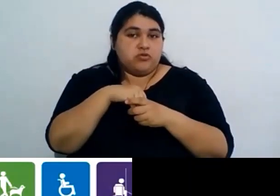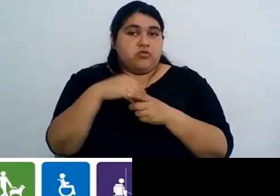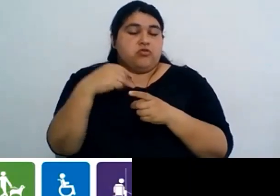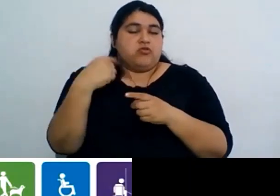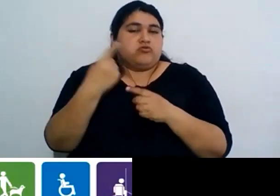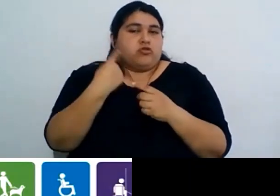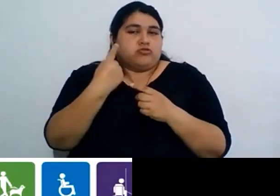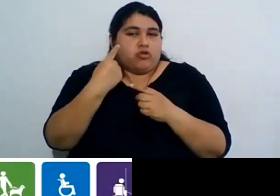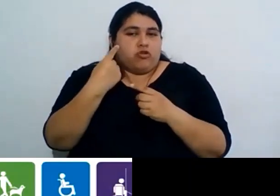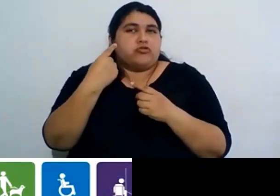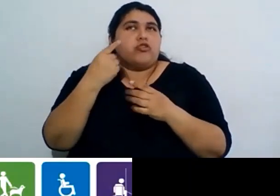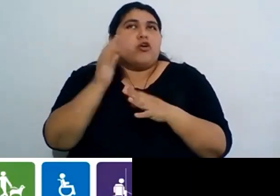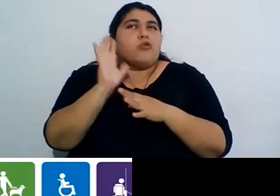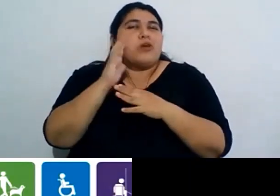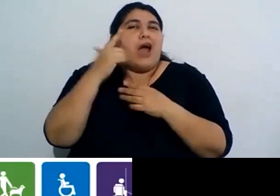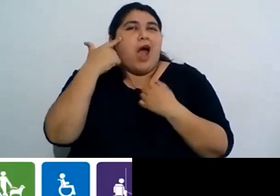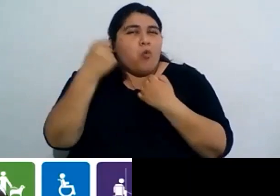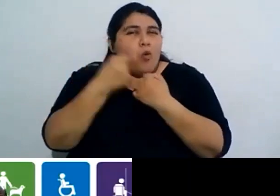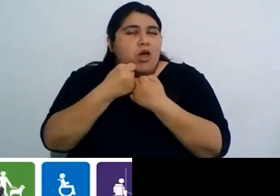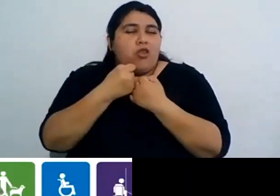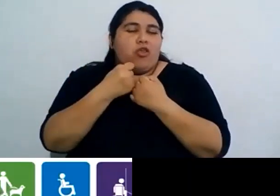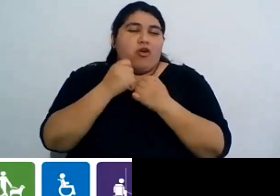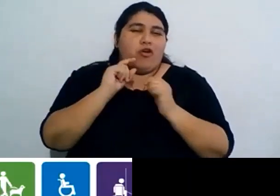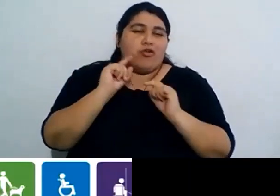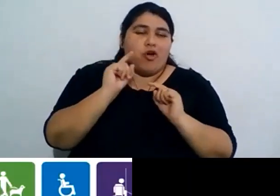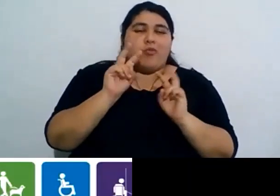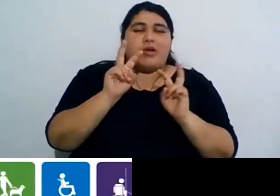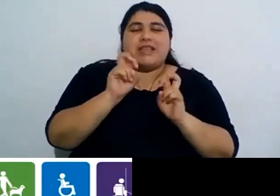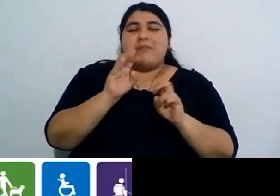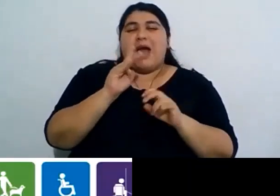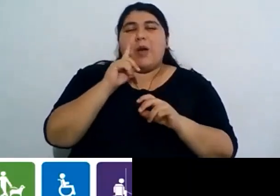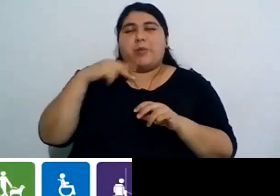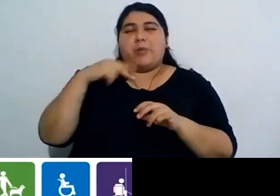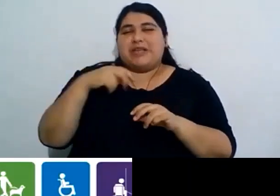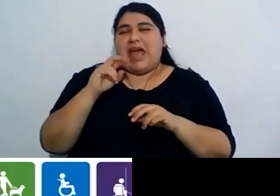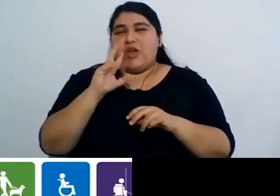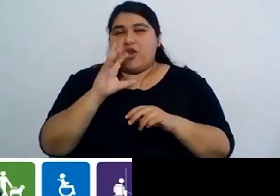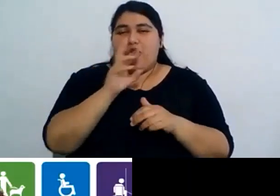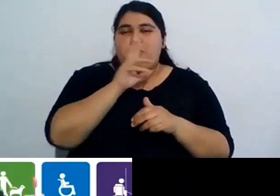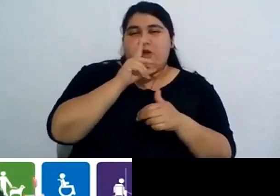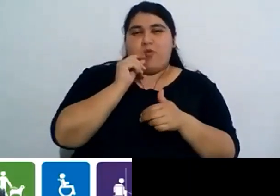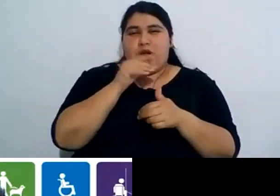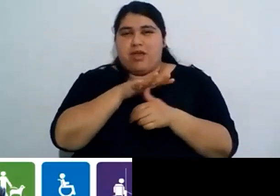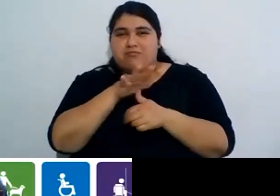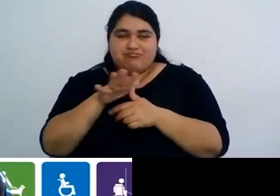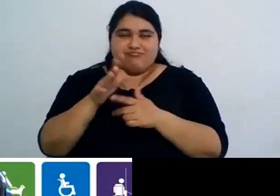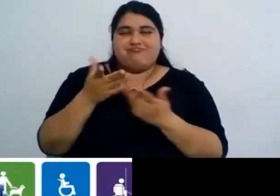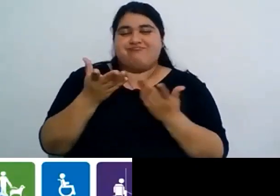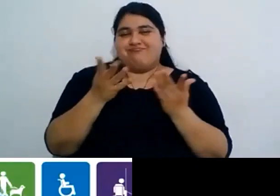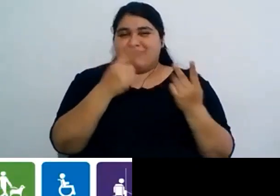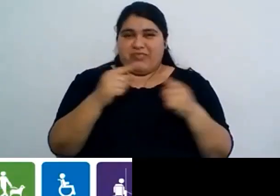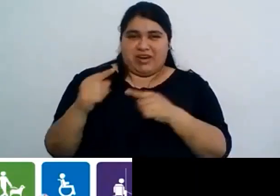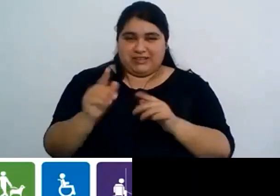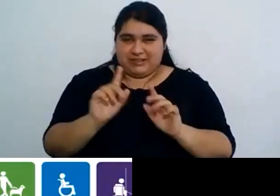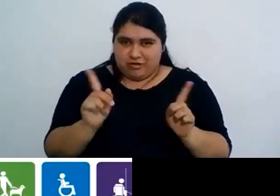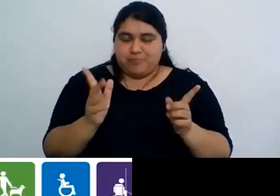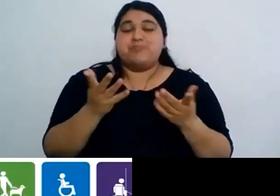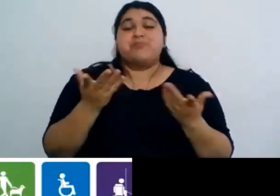lo binario. Y bueno, ahora, justamente en este tema que